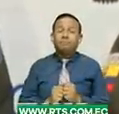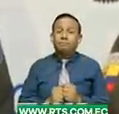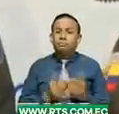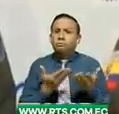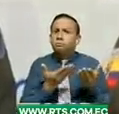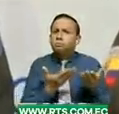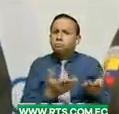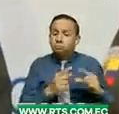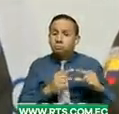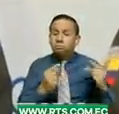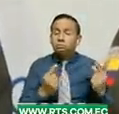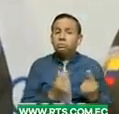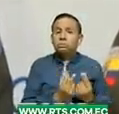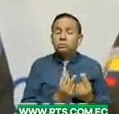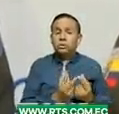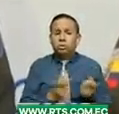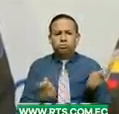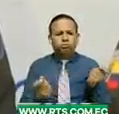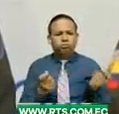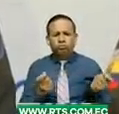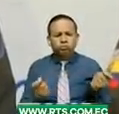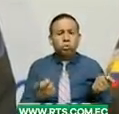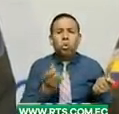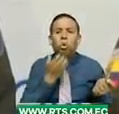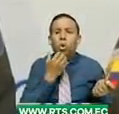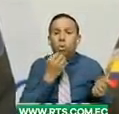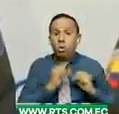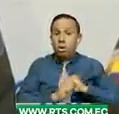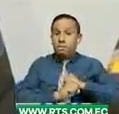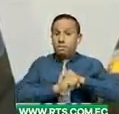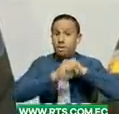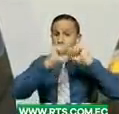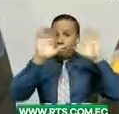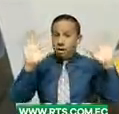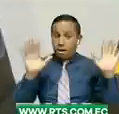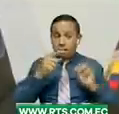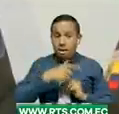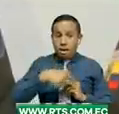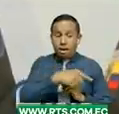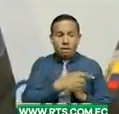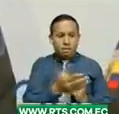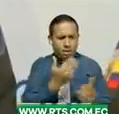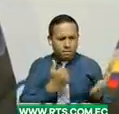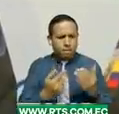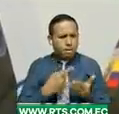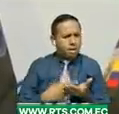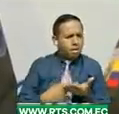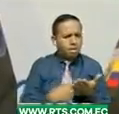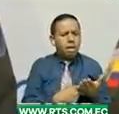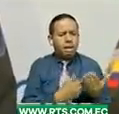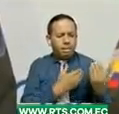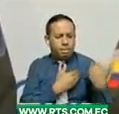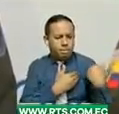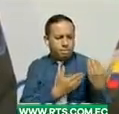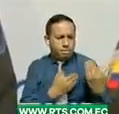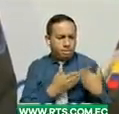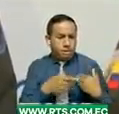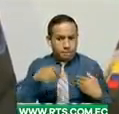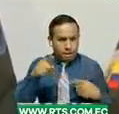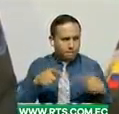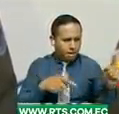estructura delictiva era organizarse en las mañanas para posterior designarse funciones. En este sentido,